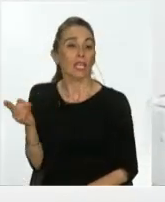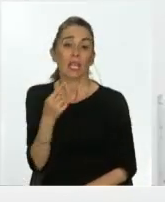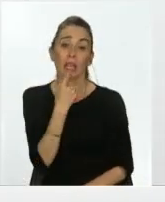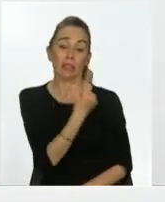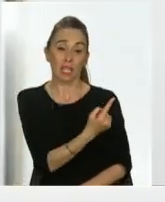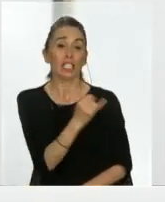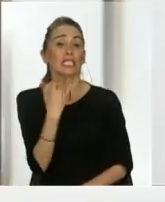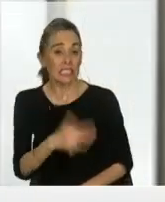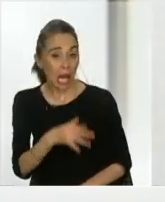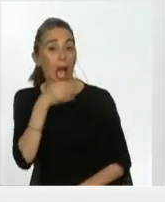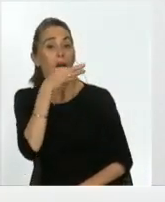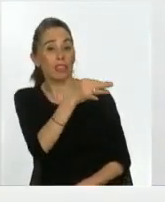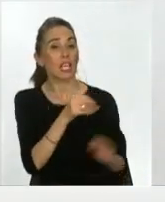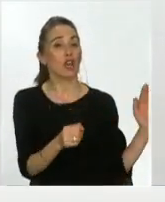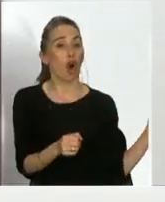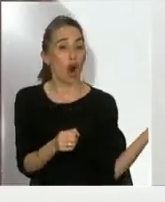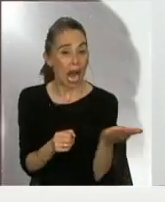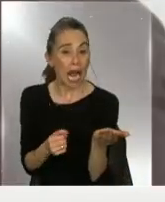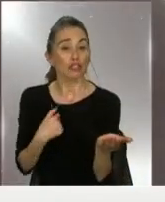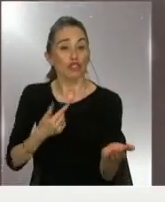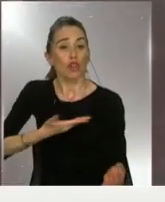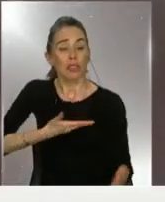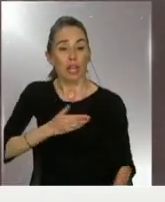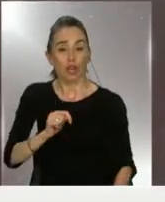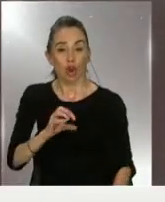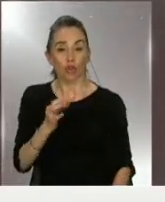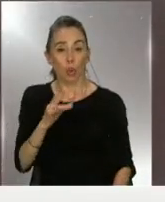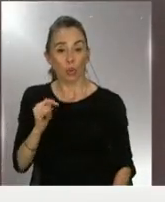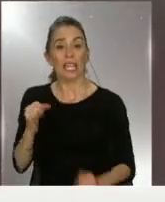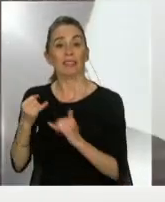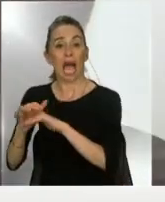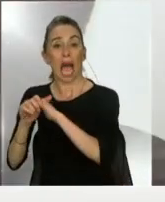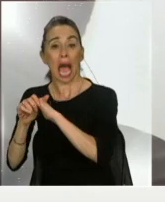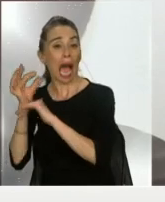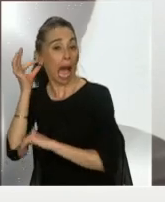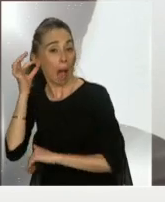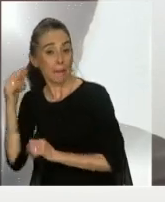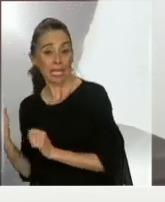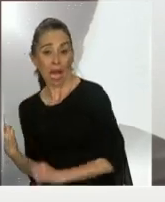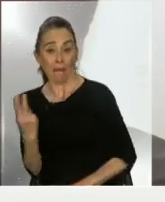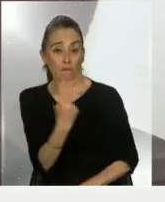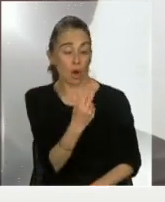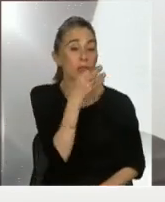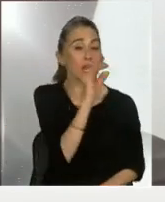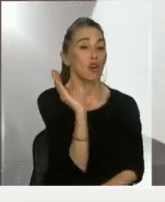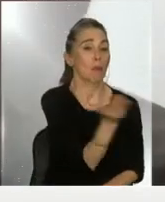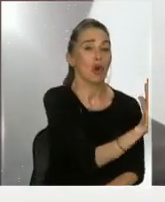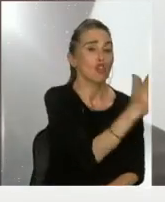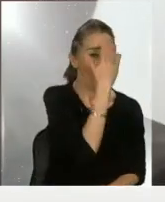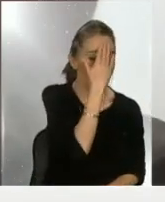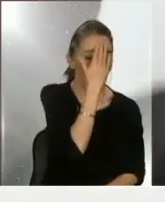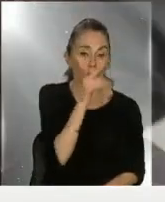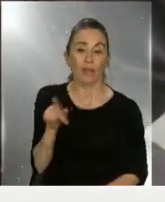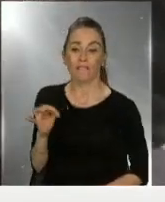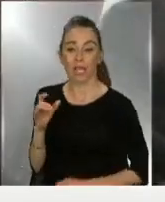en que sí le dijo al garzón que tiene Tourette. Y mi amiga le dijo al mozo, no se preocupe que Felipe tiene...